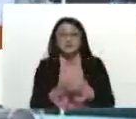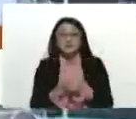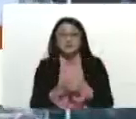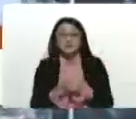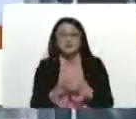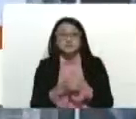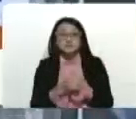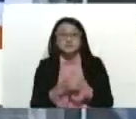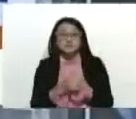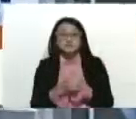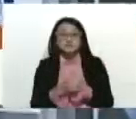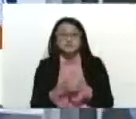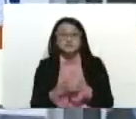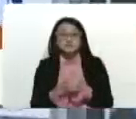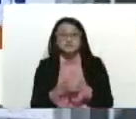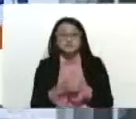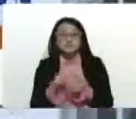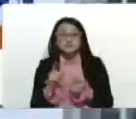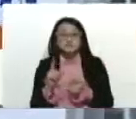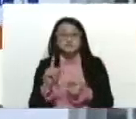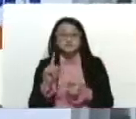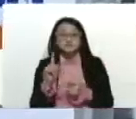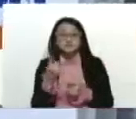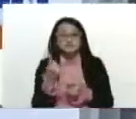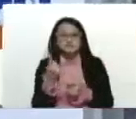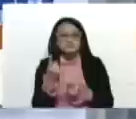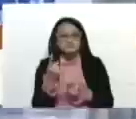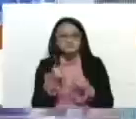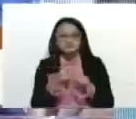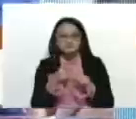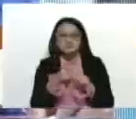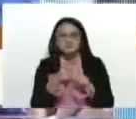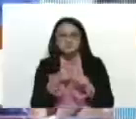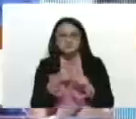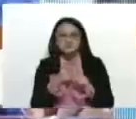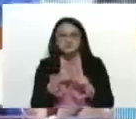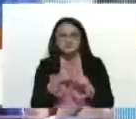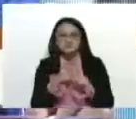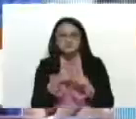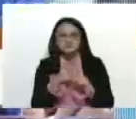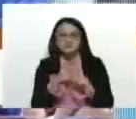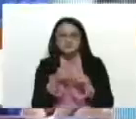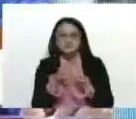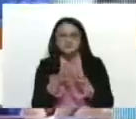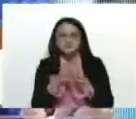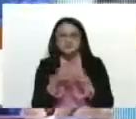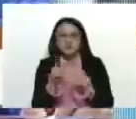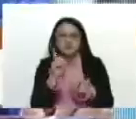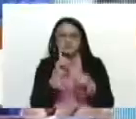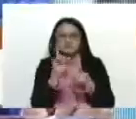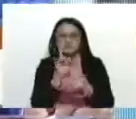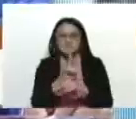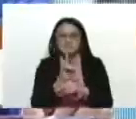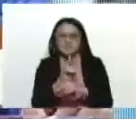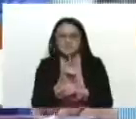fijo primero de juntar desmontar todo el aparato neoliberal que gobernaba Venezuela Aquí